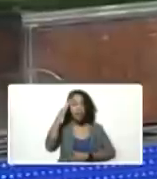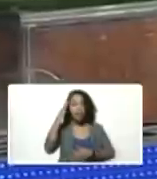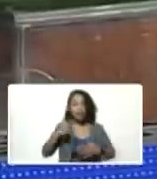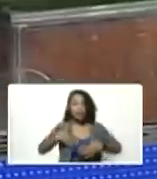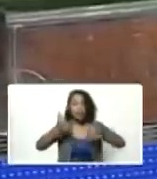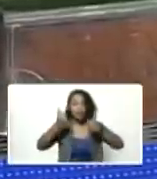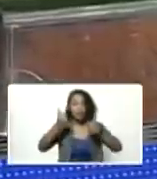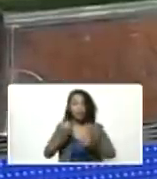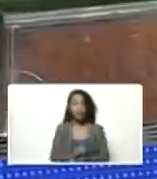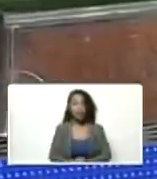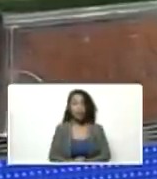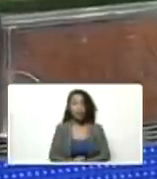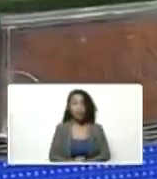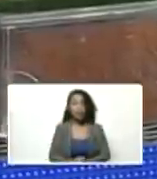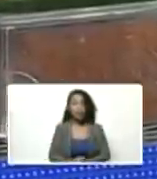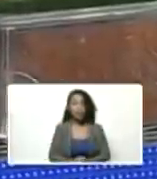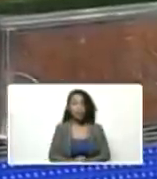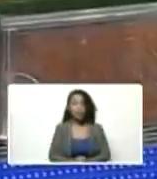rescatando